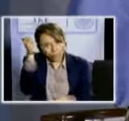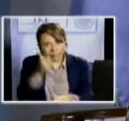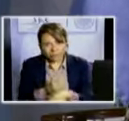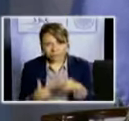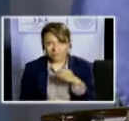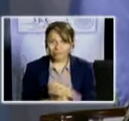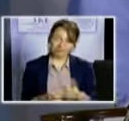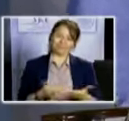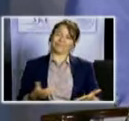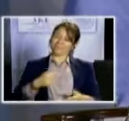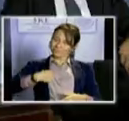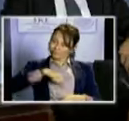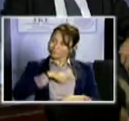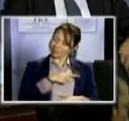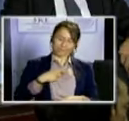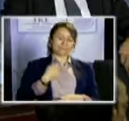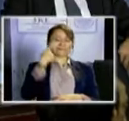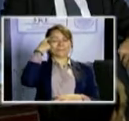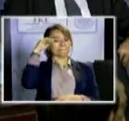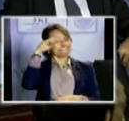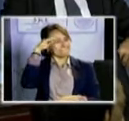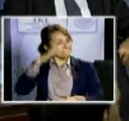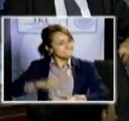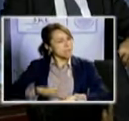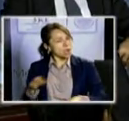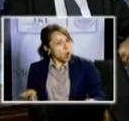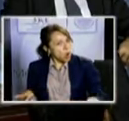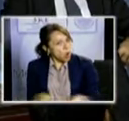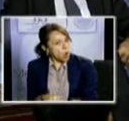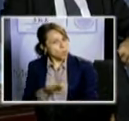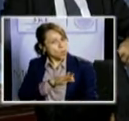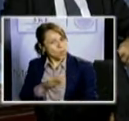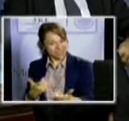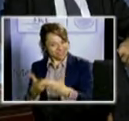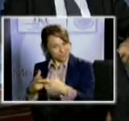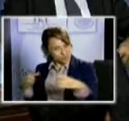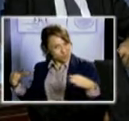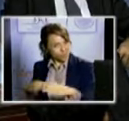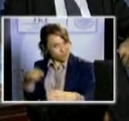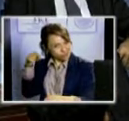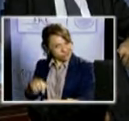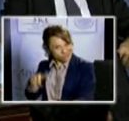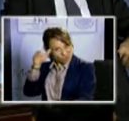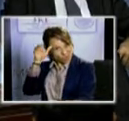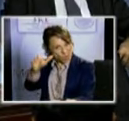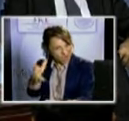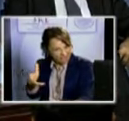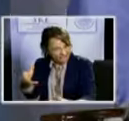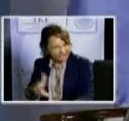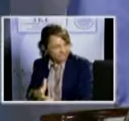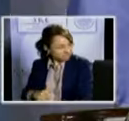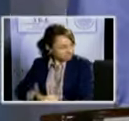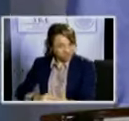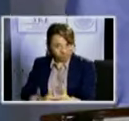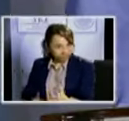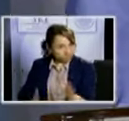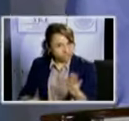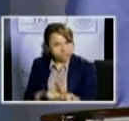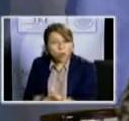estas organizaciones criminales que son altamente violentas y que presentan una gran amenaza de